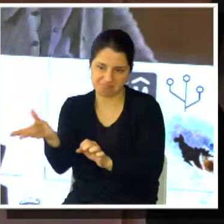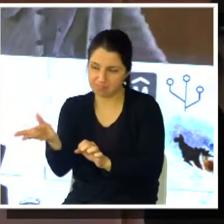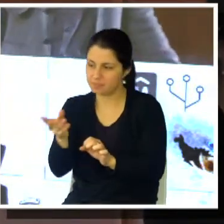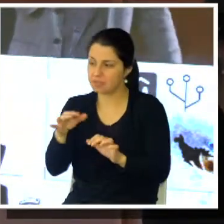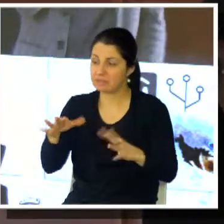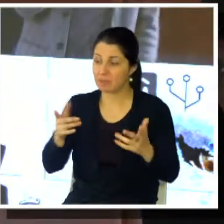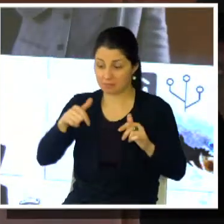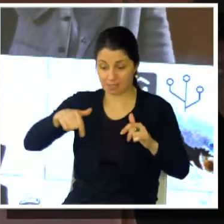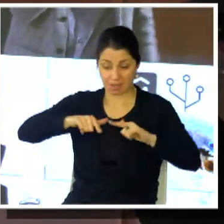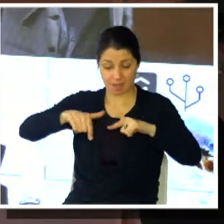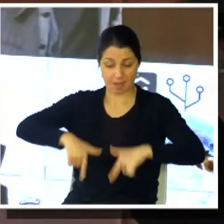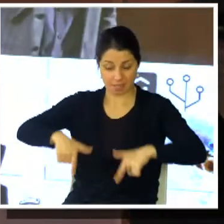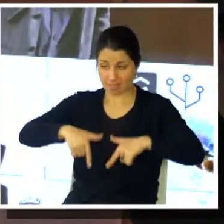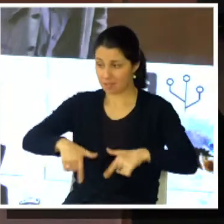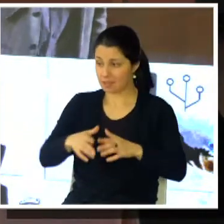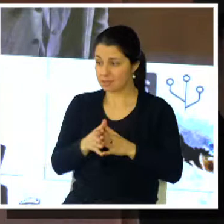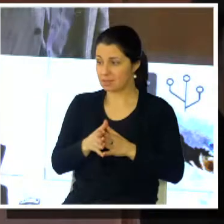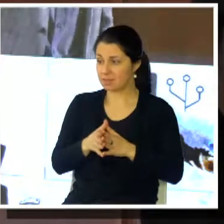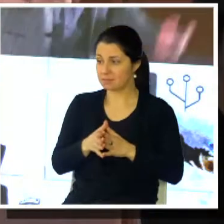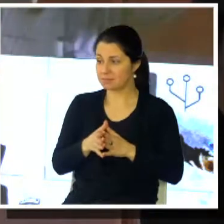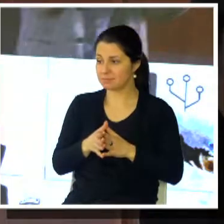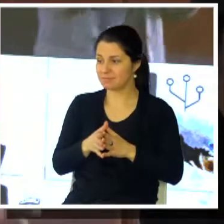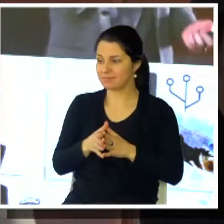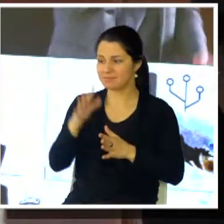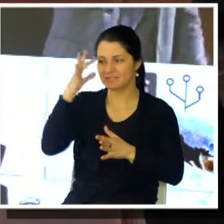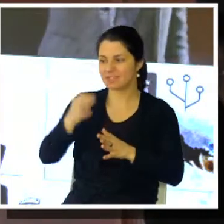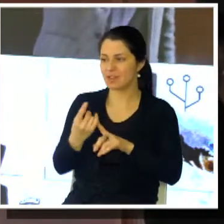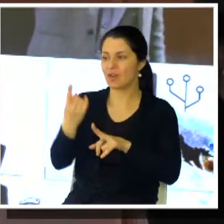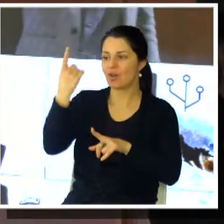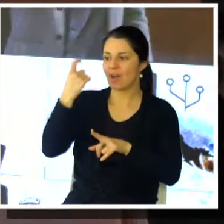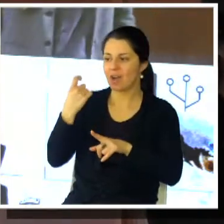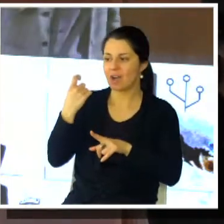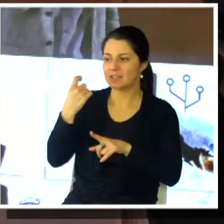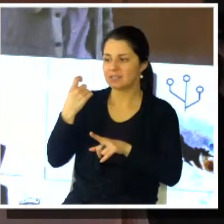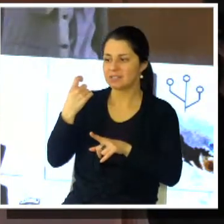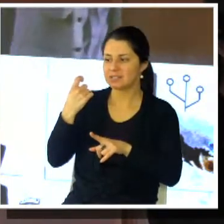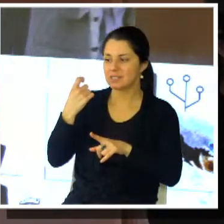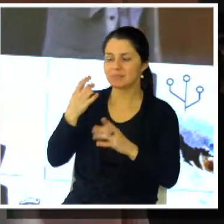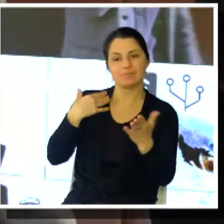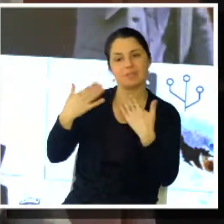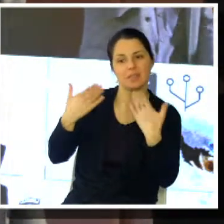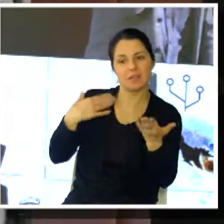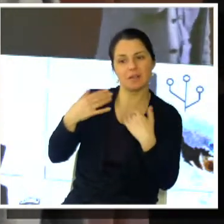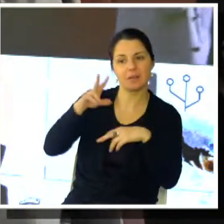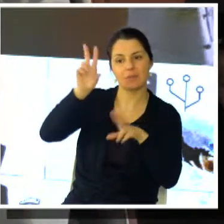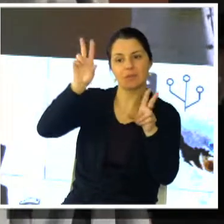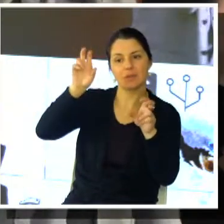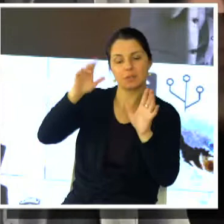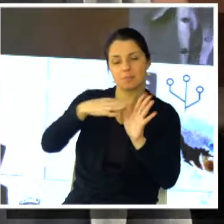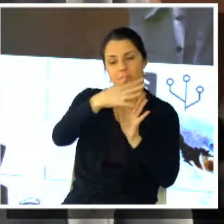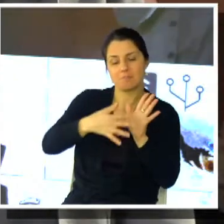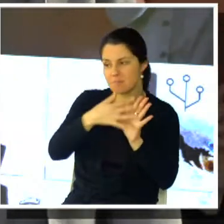en la Intendencia? Y creo que ayer se estuvo hablando un poco del tema de mapa